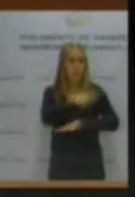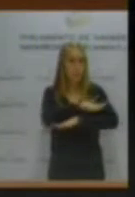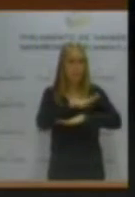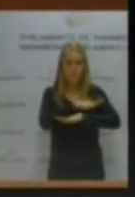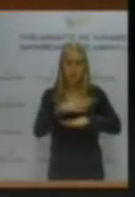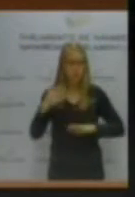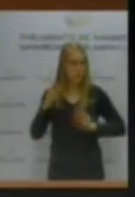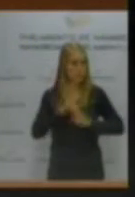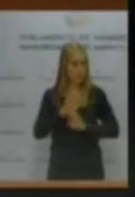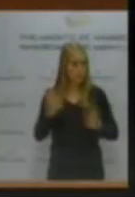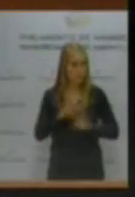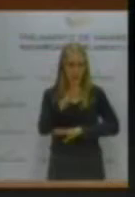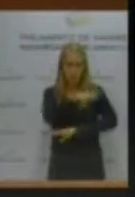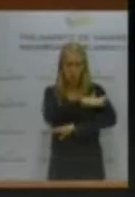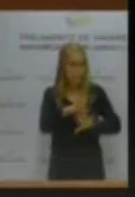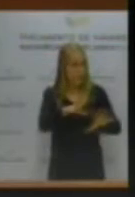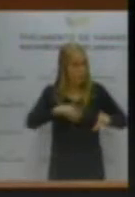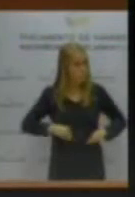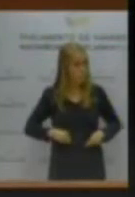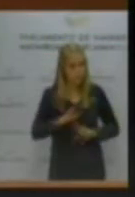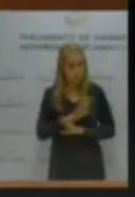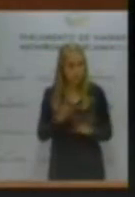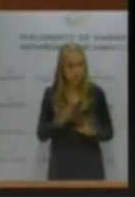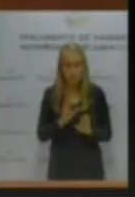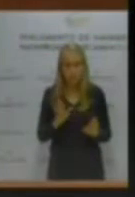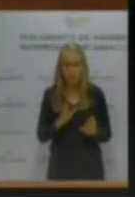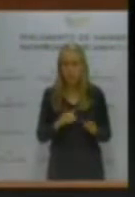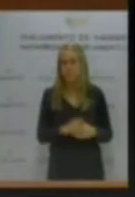del Gobierno. El Gobierno solo tiene que hacer